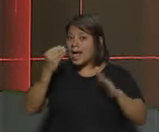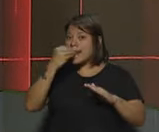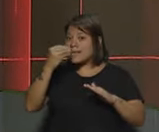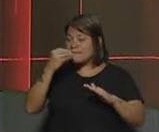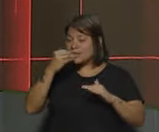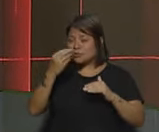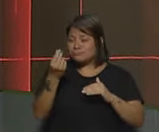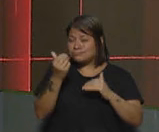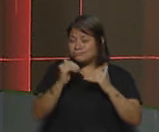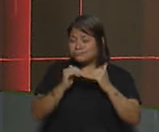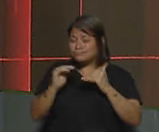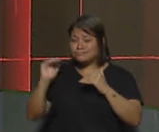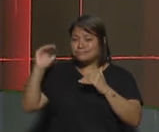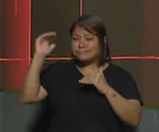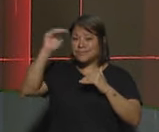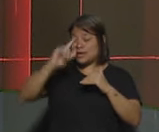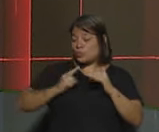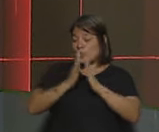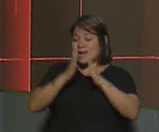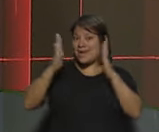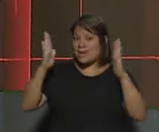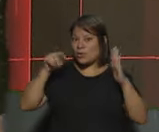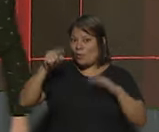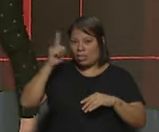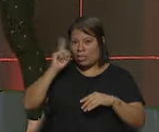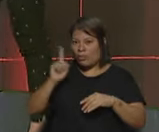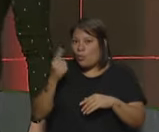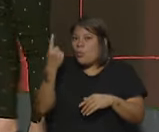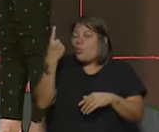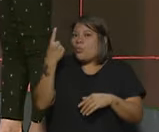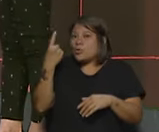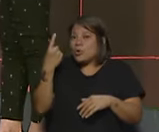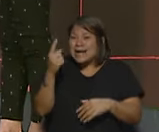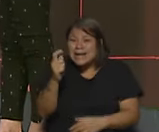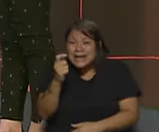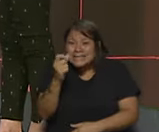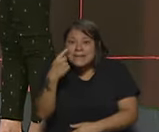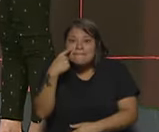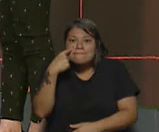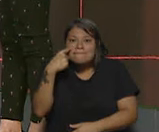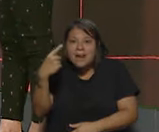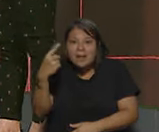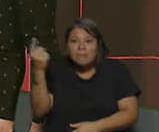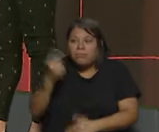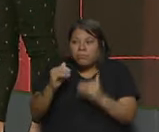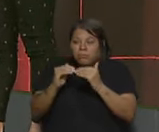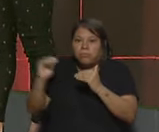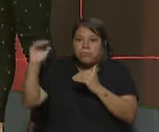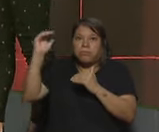meses y aunque no lo creas hubo uno en particular que aumentó casi 1000 por